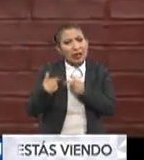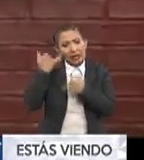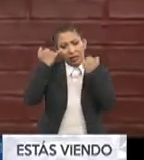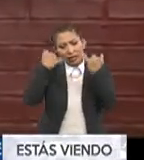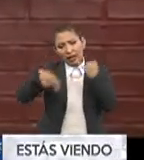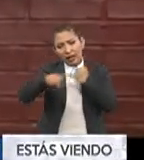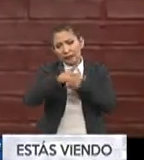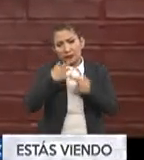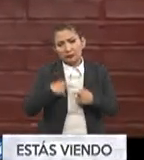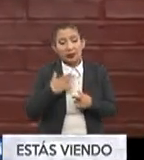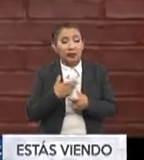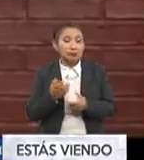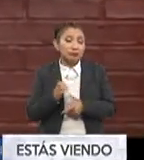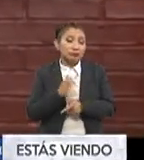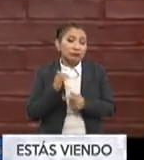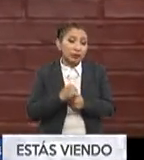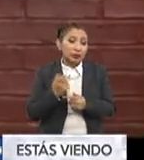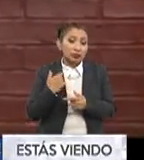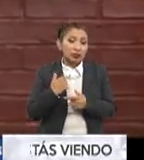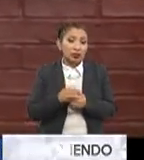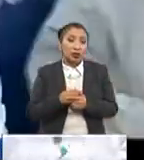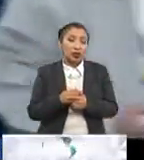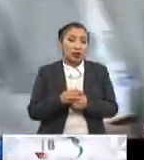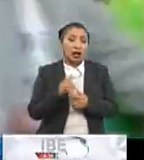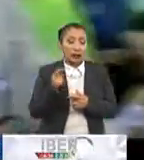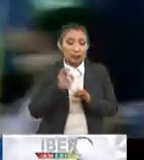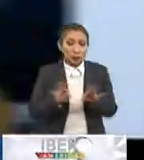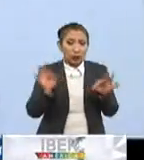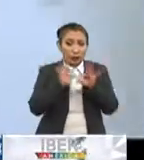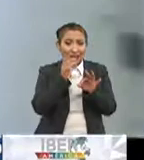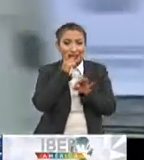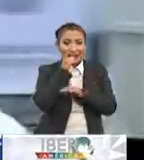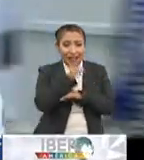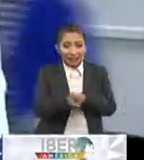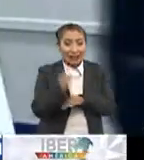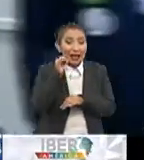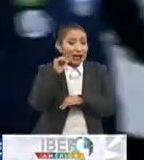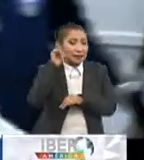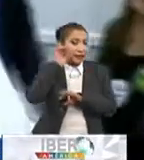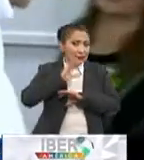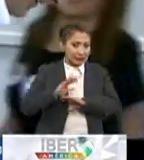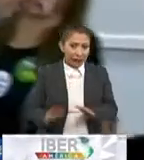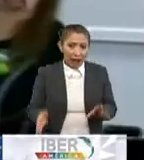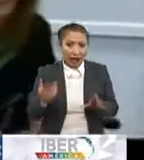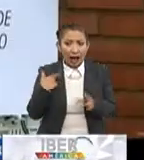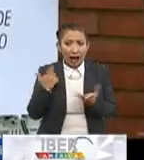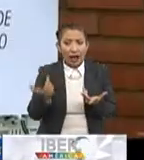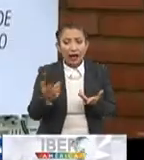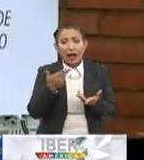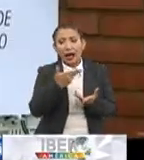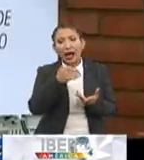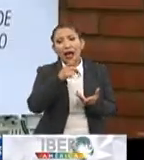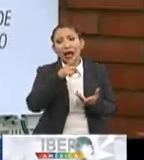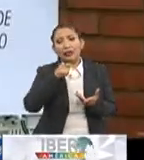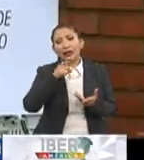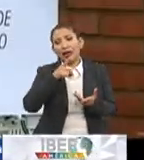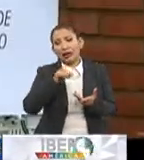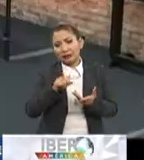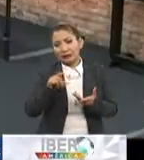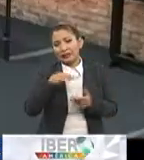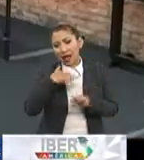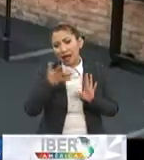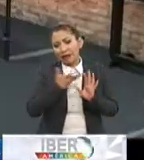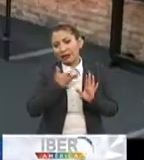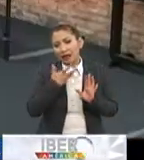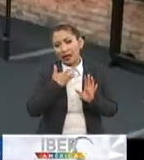de Bolsonaro. Respecto al segundo turno, es muy importante también decir que ayer ya Haddad, el socialista, ya tuvo el